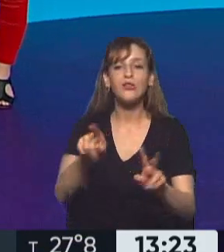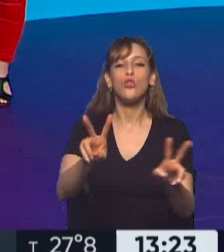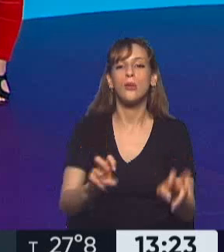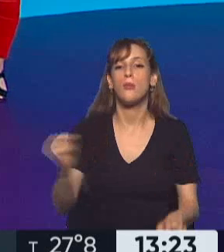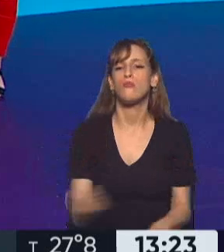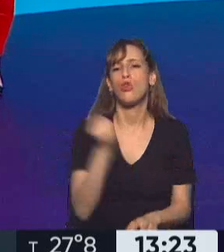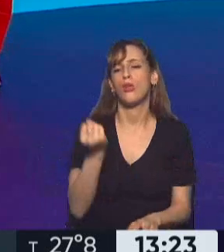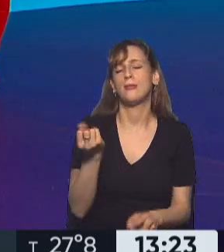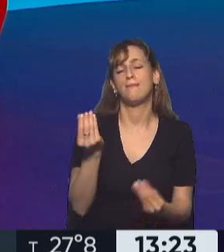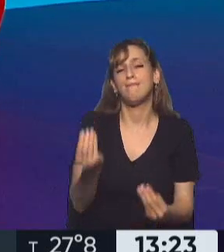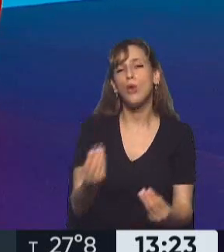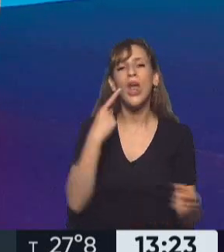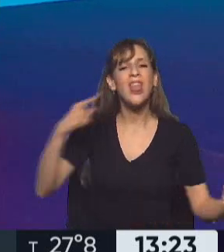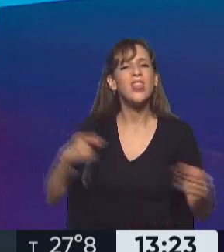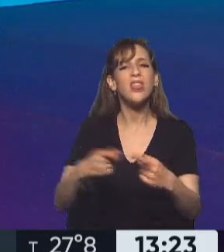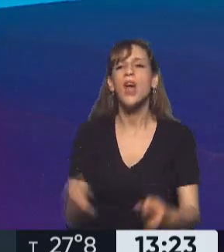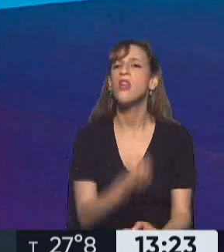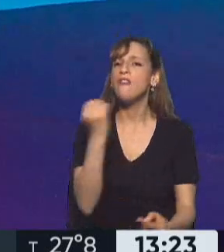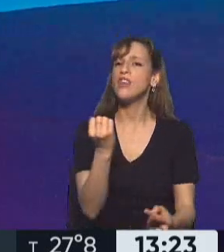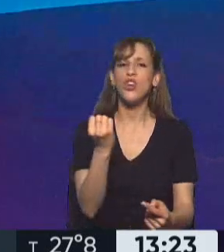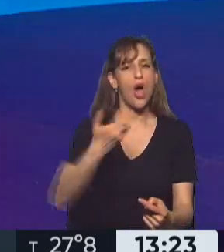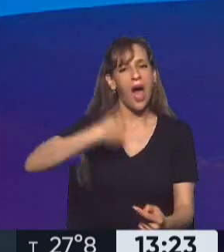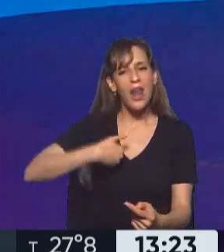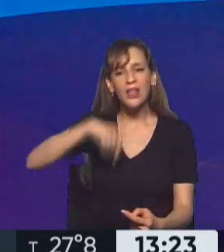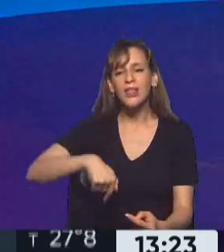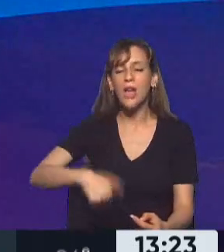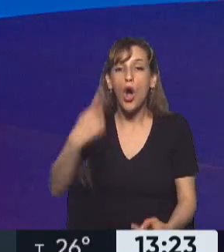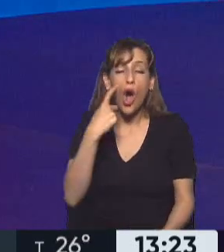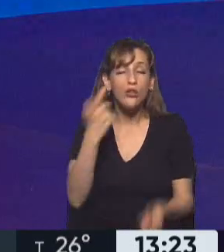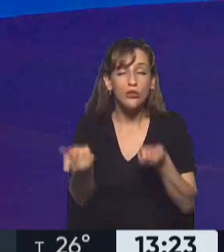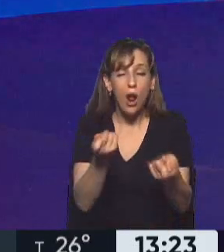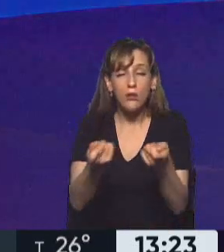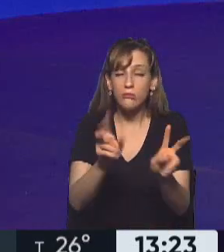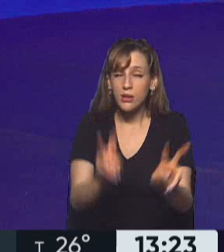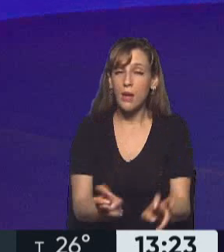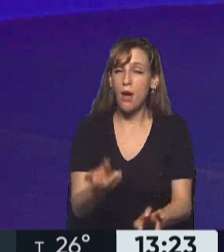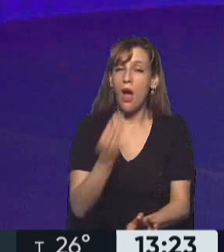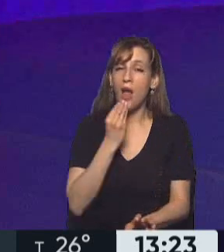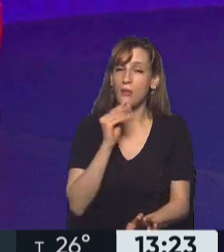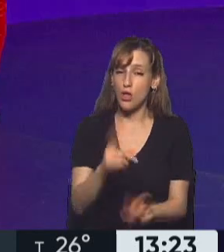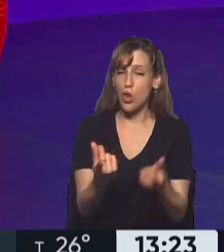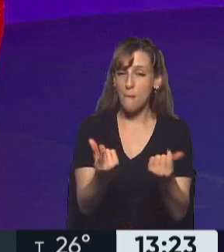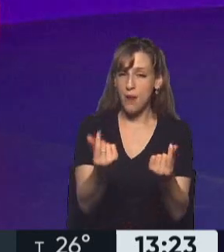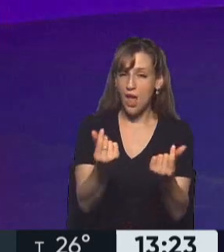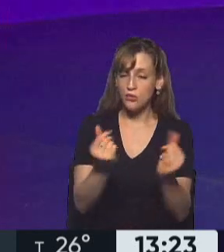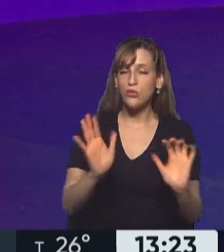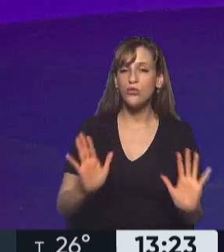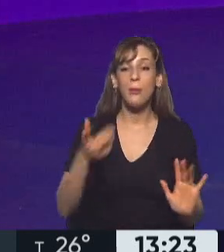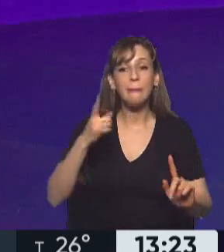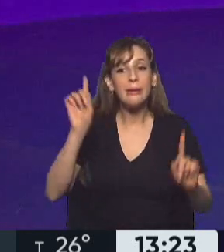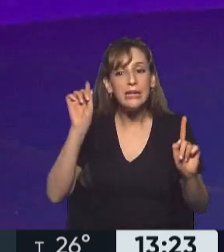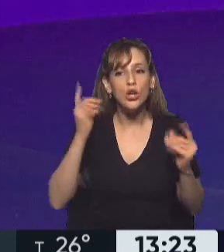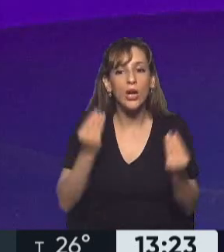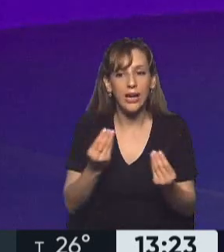claramente el desafío de controlar los aumentos de los precios de los alimentos, siendo que es un país que produce alimentos, pero que tiene el problema de que exporta